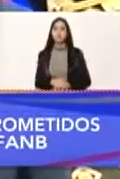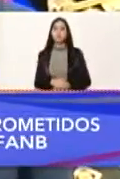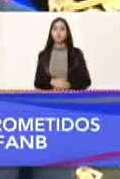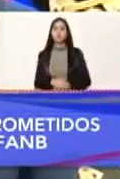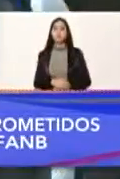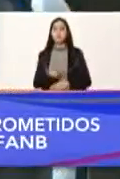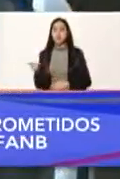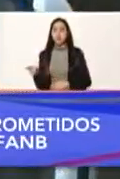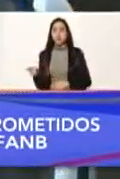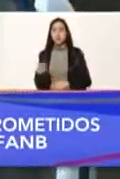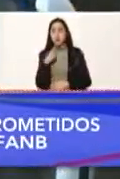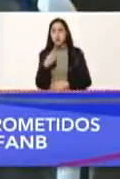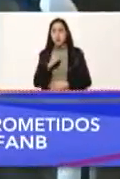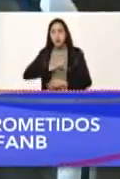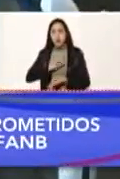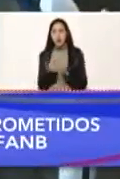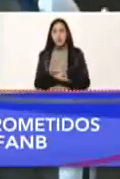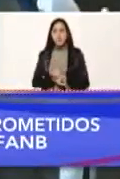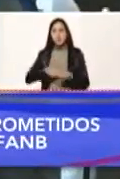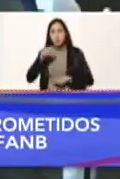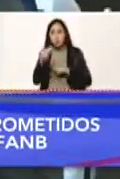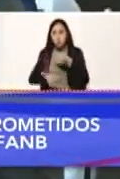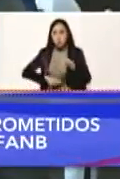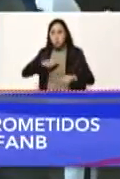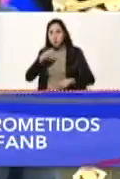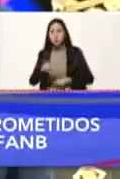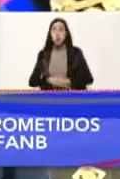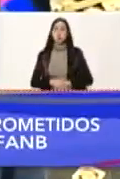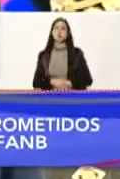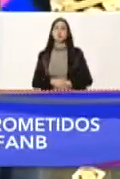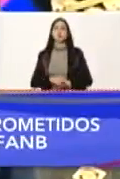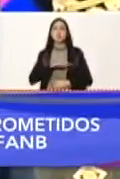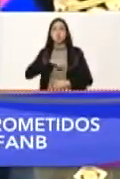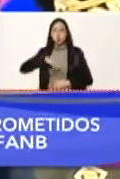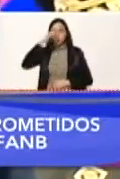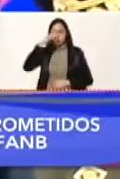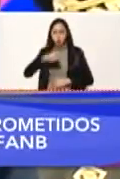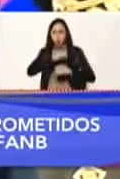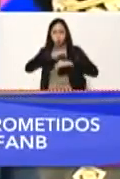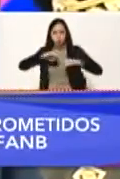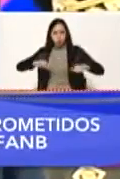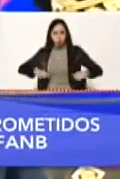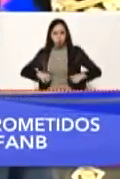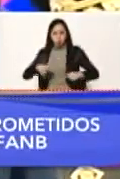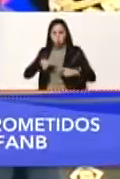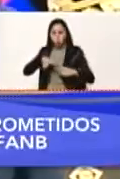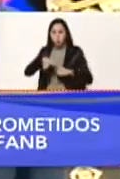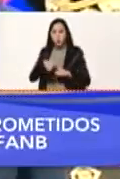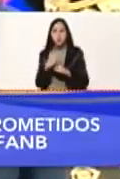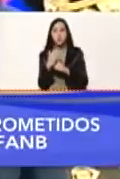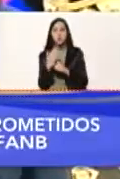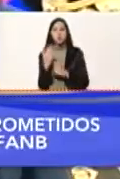Introdujo importantes cambios que han colocado a nuestro ejército en una situación